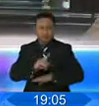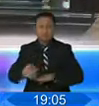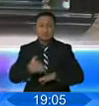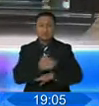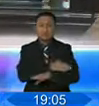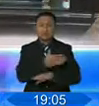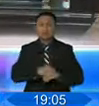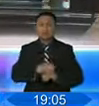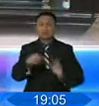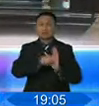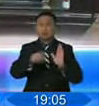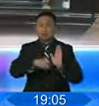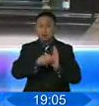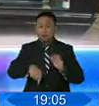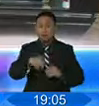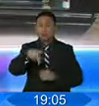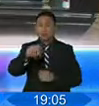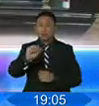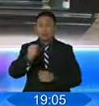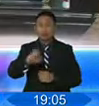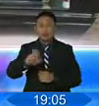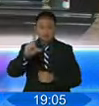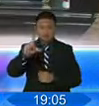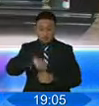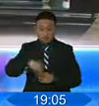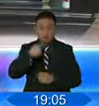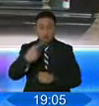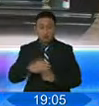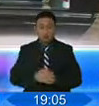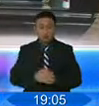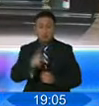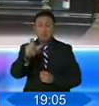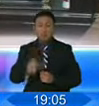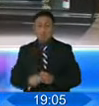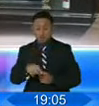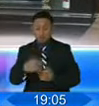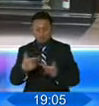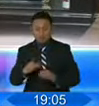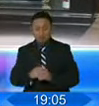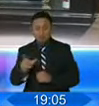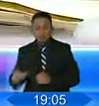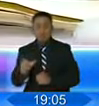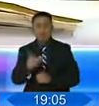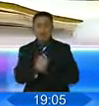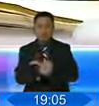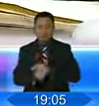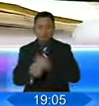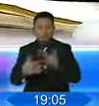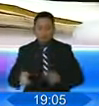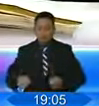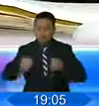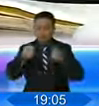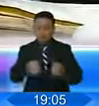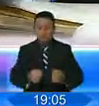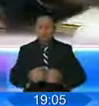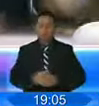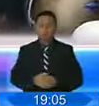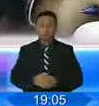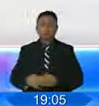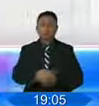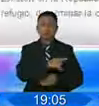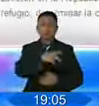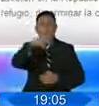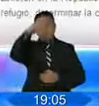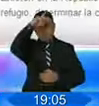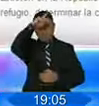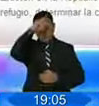Alfonso Zambrano Pasquel, manifestó en los medios de comunicación que su defendido ya había recibido el carnet de refugiado por parte del ACNUR en Lima y